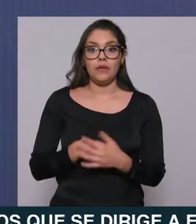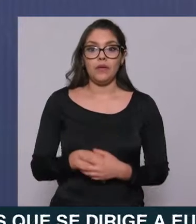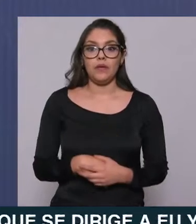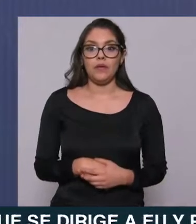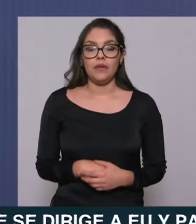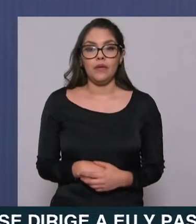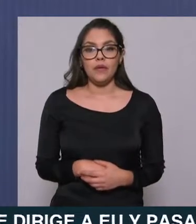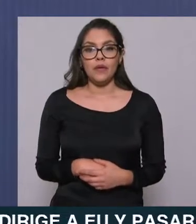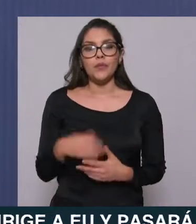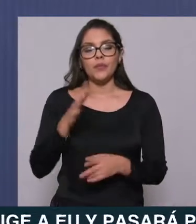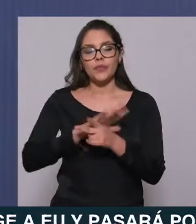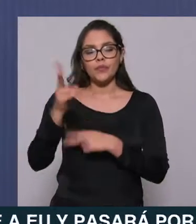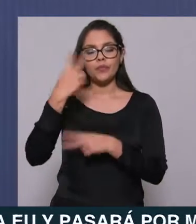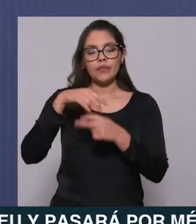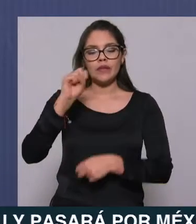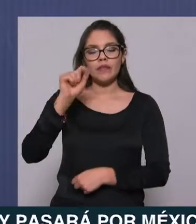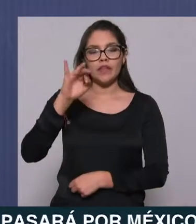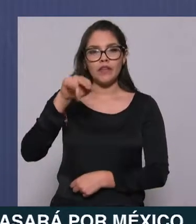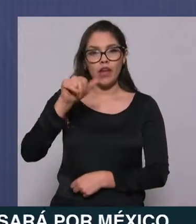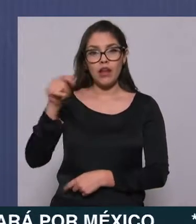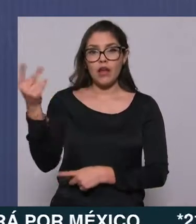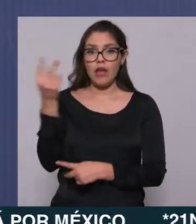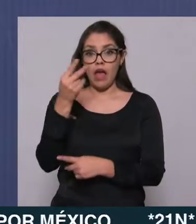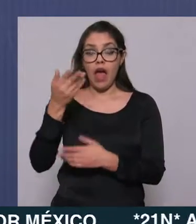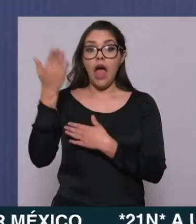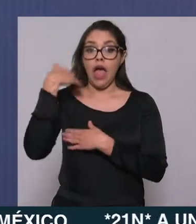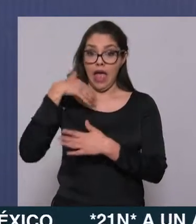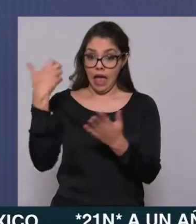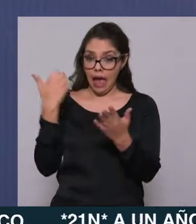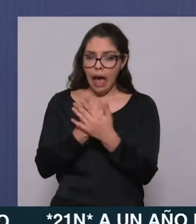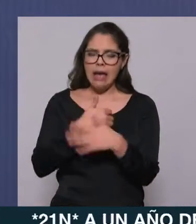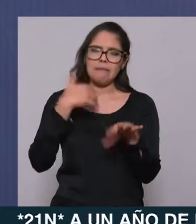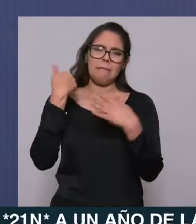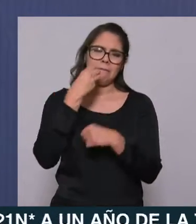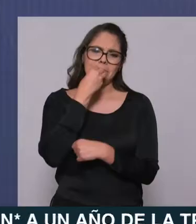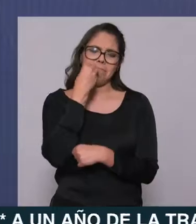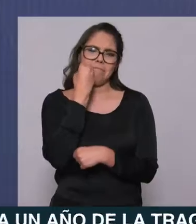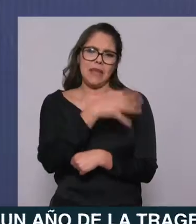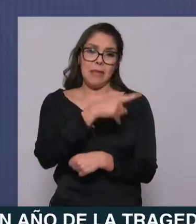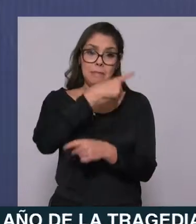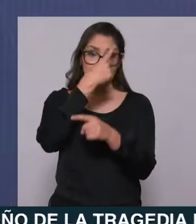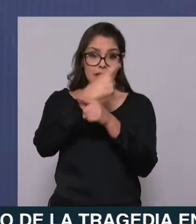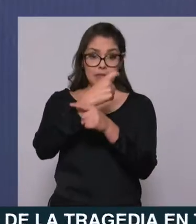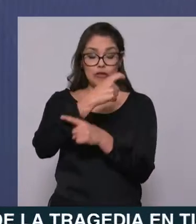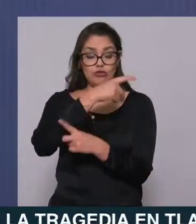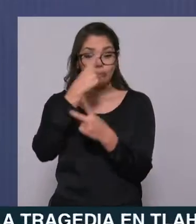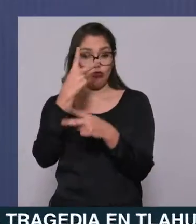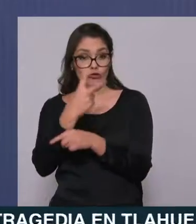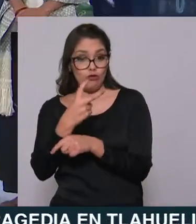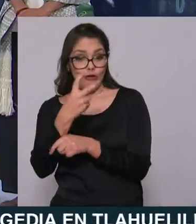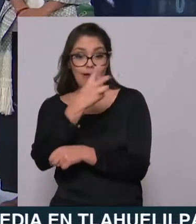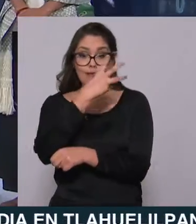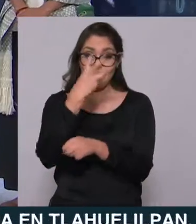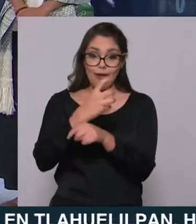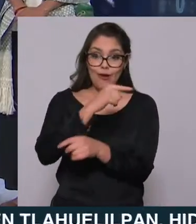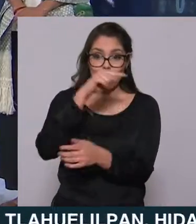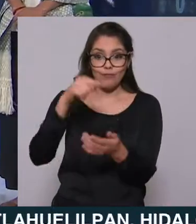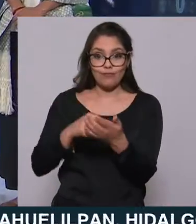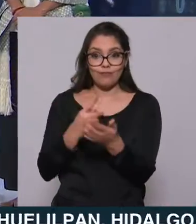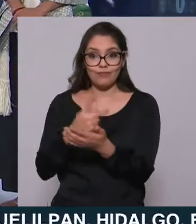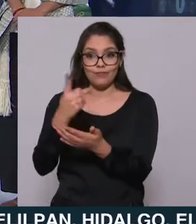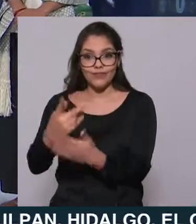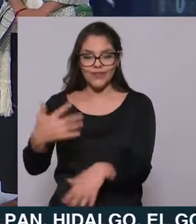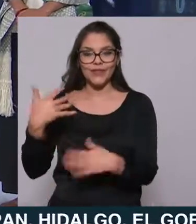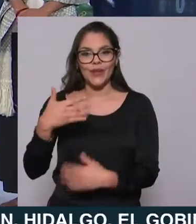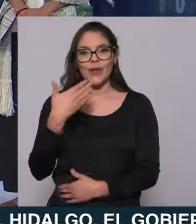Celit Navarro y Estefanía Hernández. Ellas han sido ganadoras de esta gran fiesta del primero, segundo y tercer lugar respectivamente. Chicas,